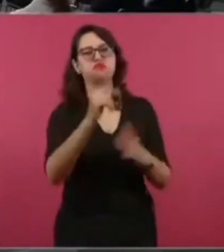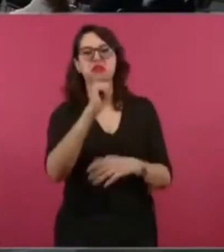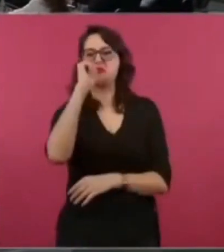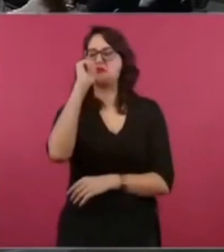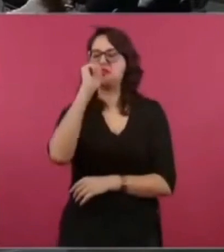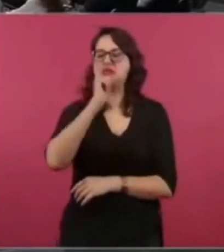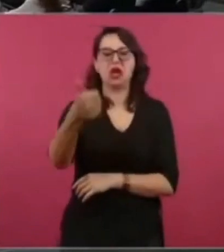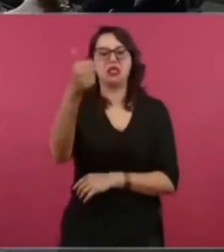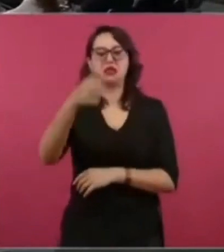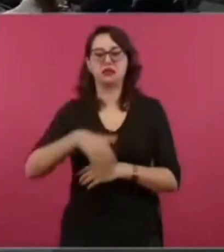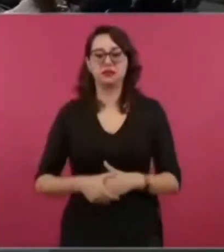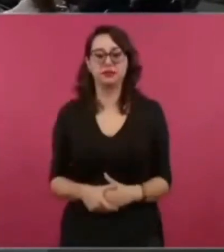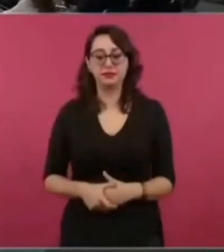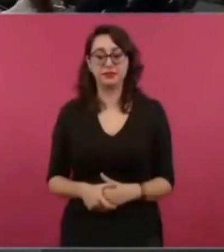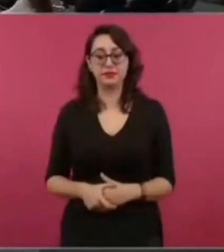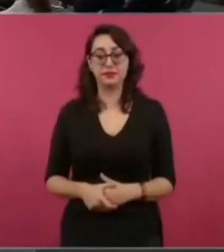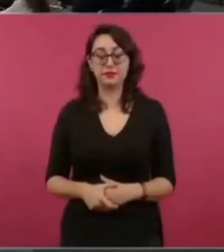que me consta